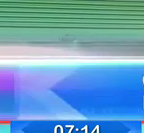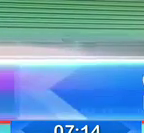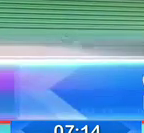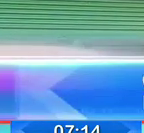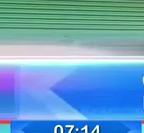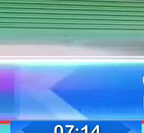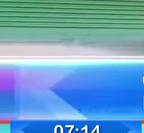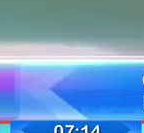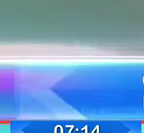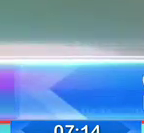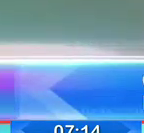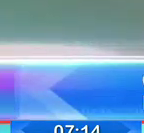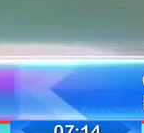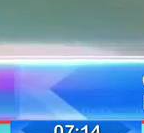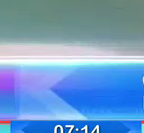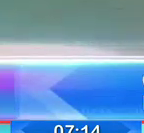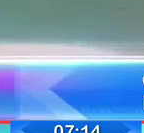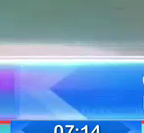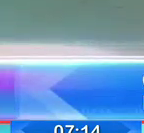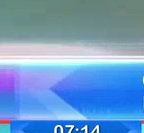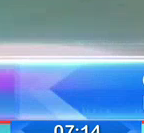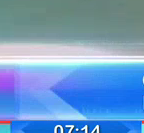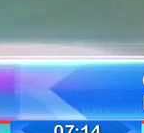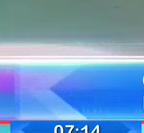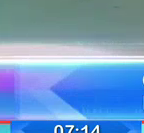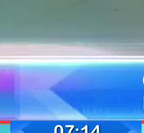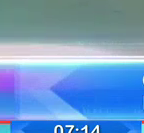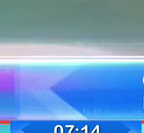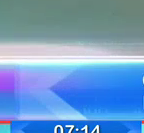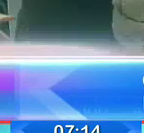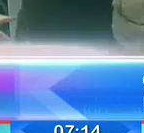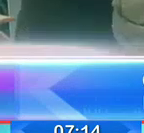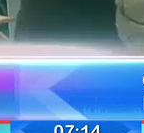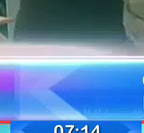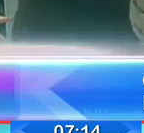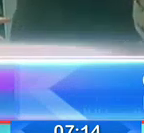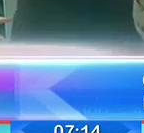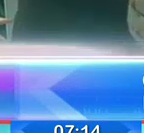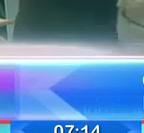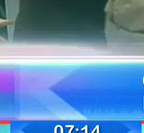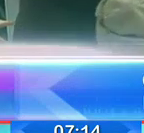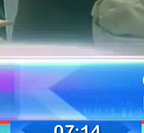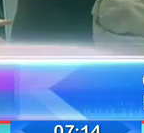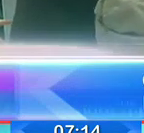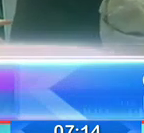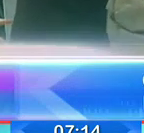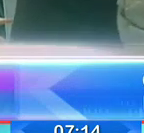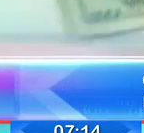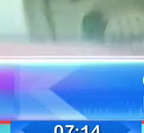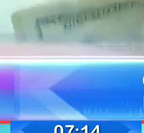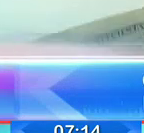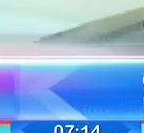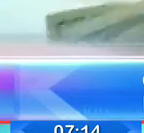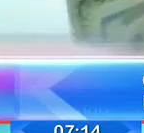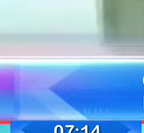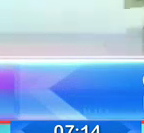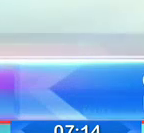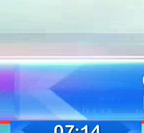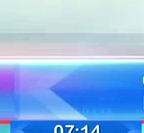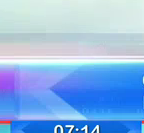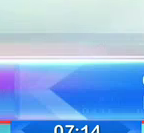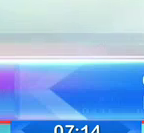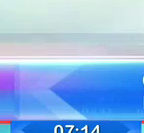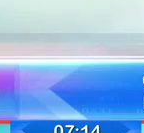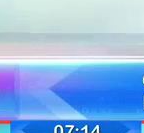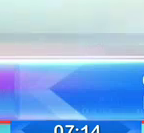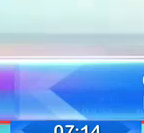separar brevemente para contarles al retornar que este día, lunes, el Pleno del Consejo Metropolitano de Quito debatirá el mecanismo que se va a aplicar